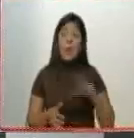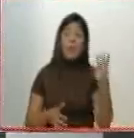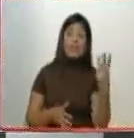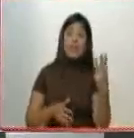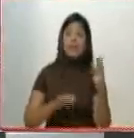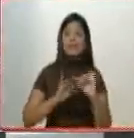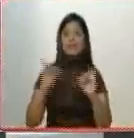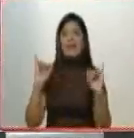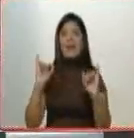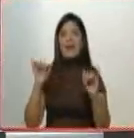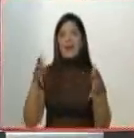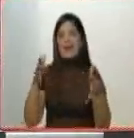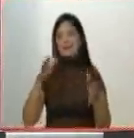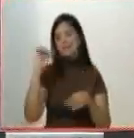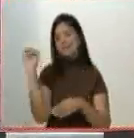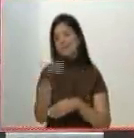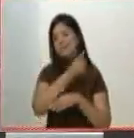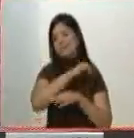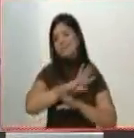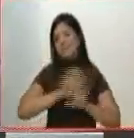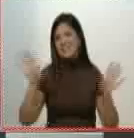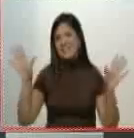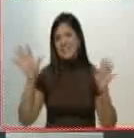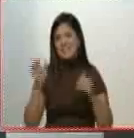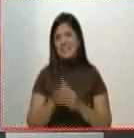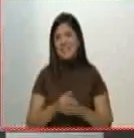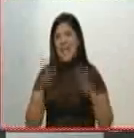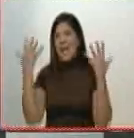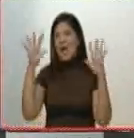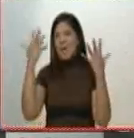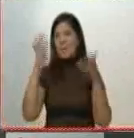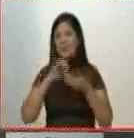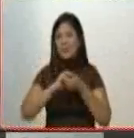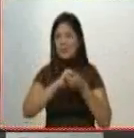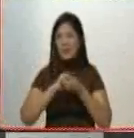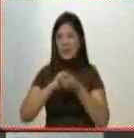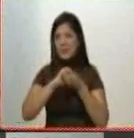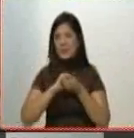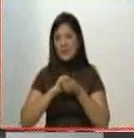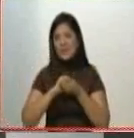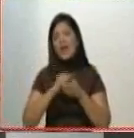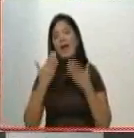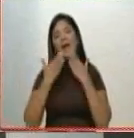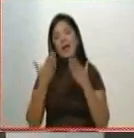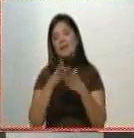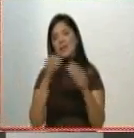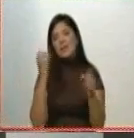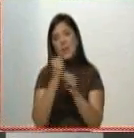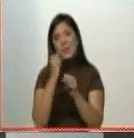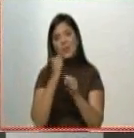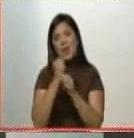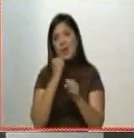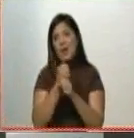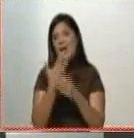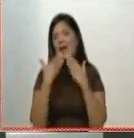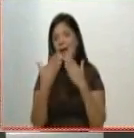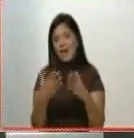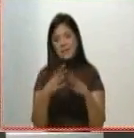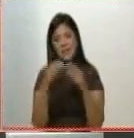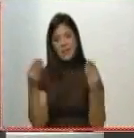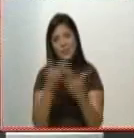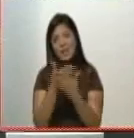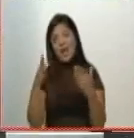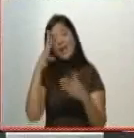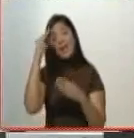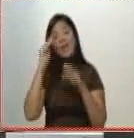ganó Trujillo, pues. Un aplauso para Trujillo. Bueno, gracias a todas las trabajadoras, a todos los trabajadores, que Dios